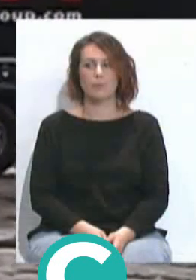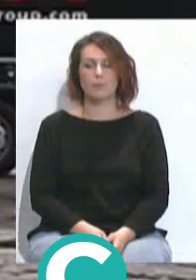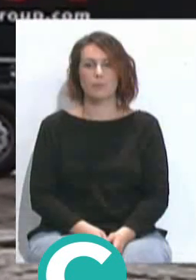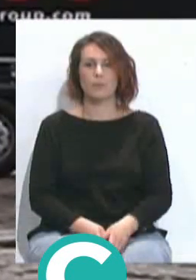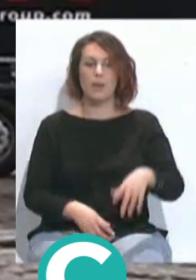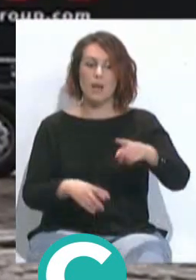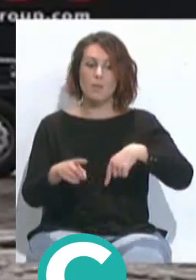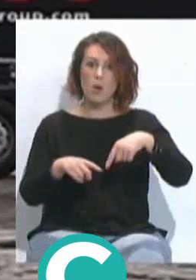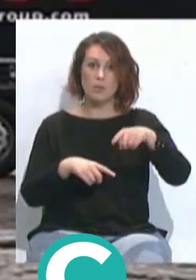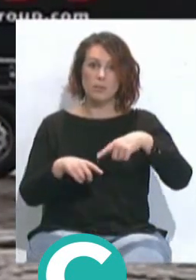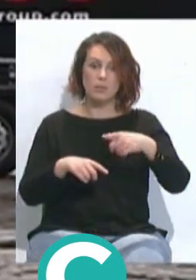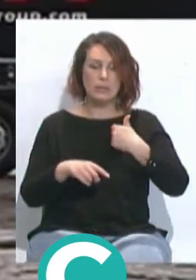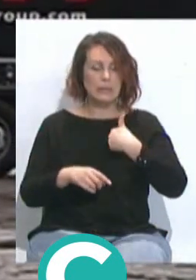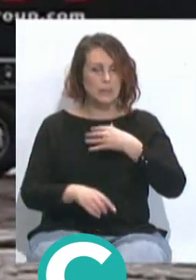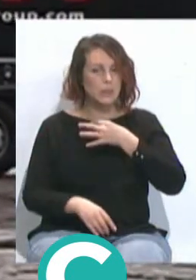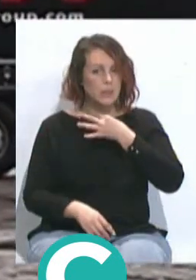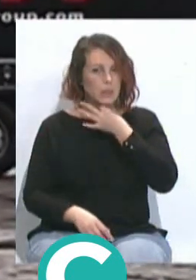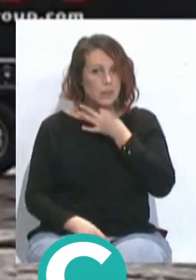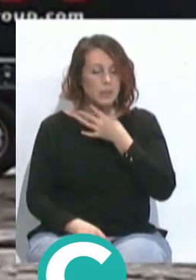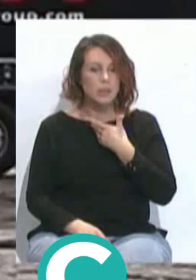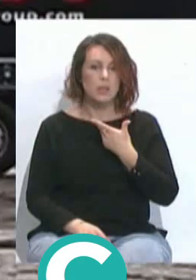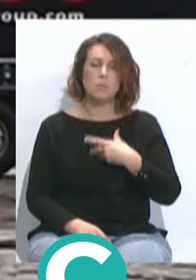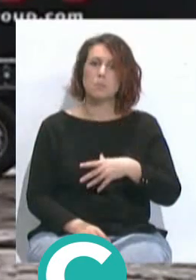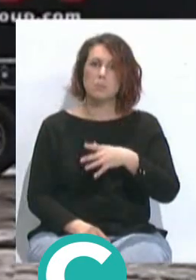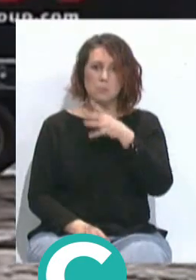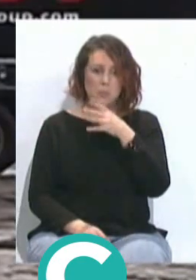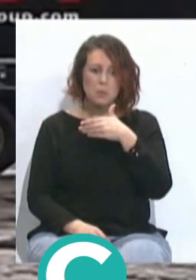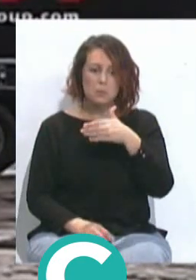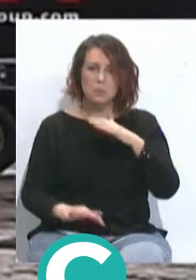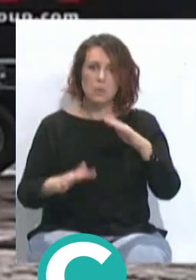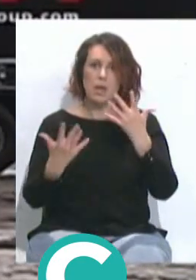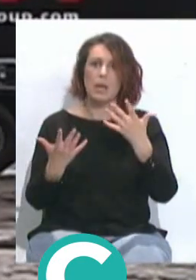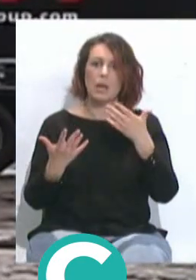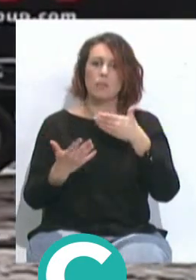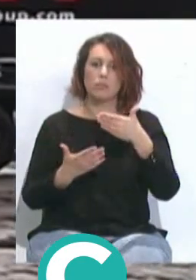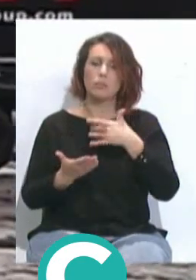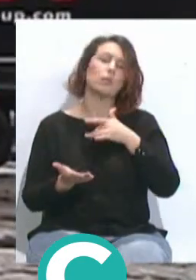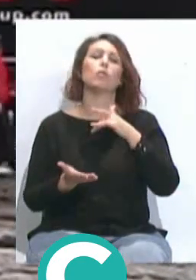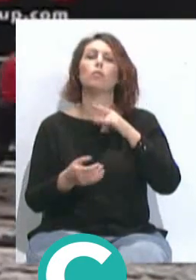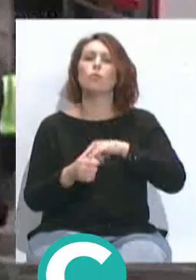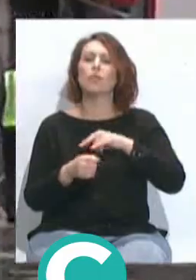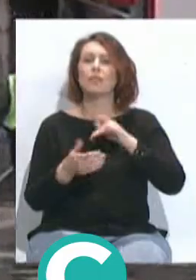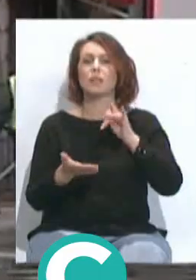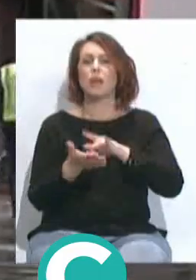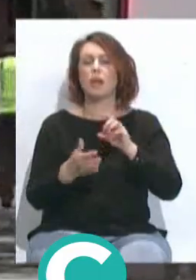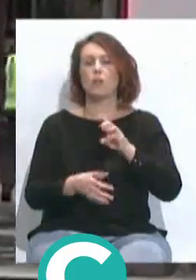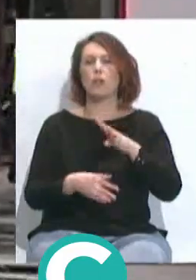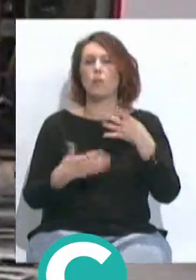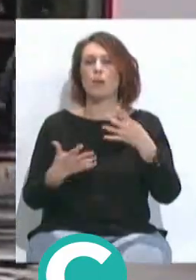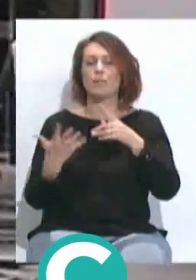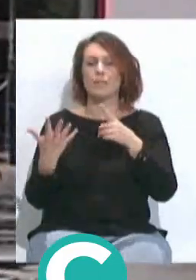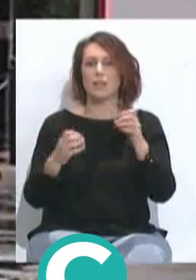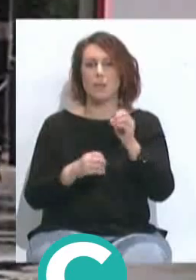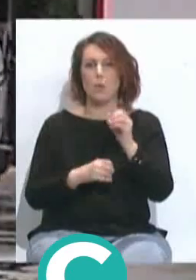Los transportistas están al límite el detonante para que vayan a la huelga el próximo lunes día 14 ha sido un 60